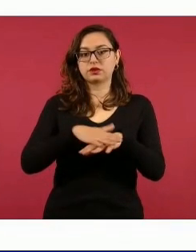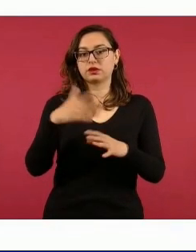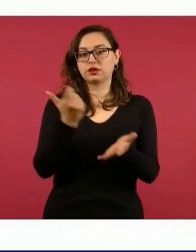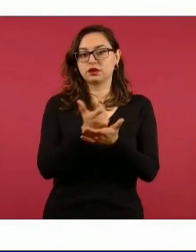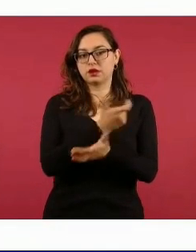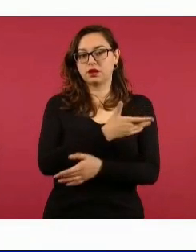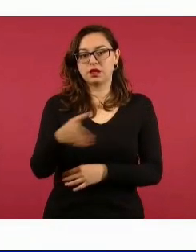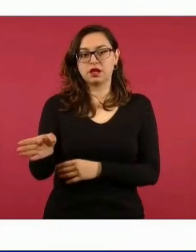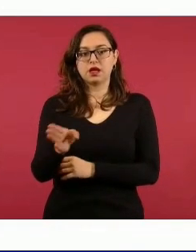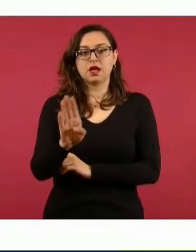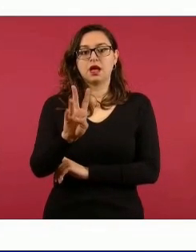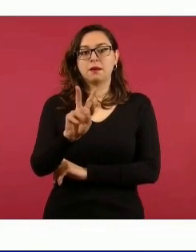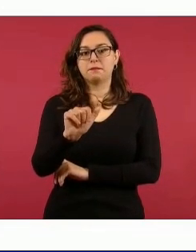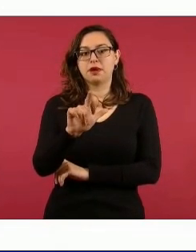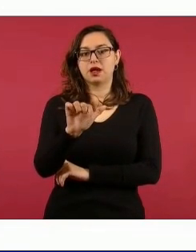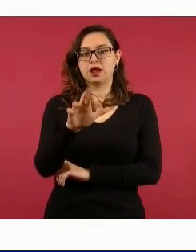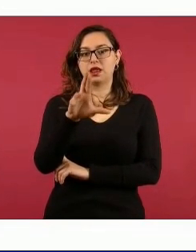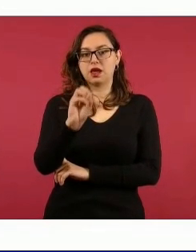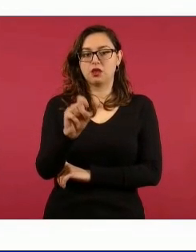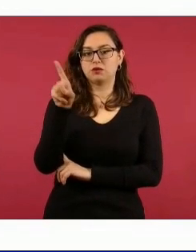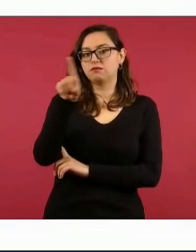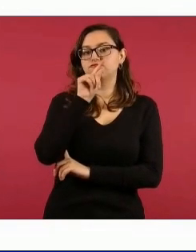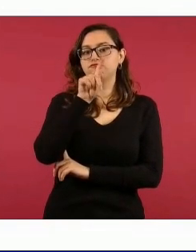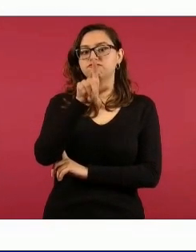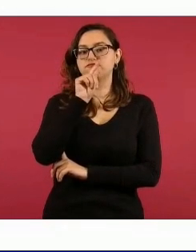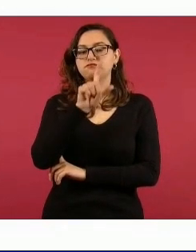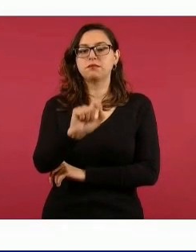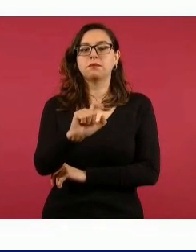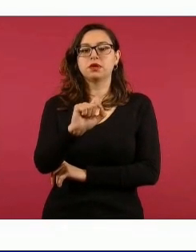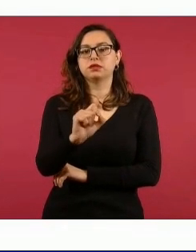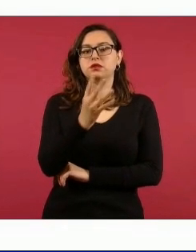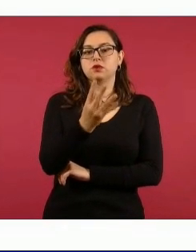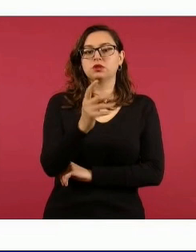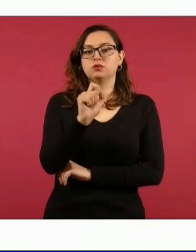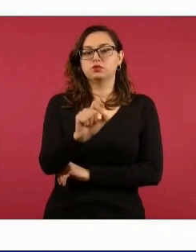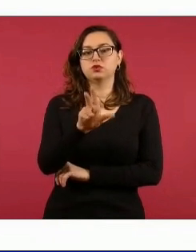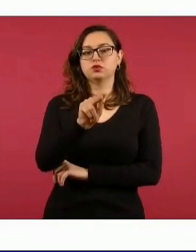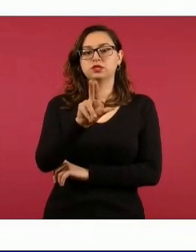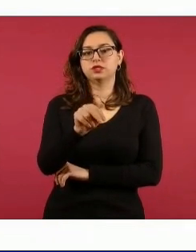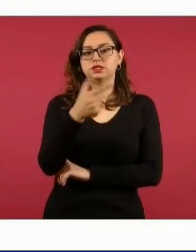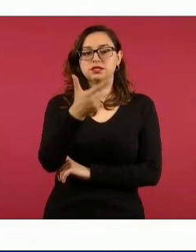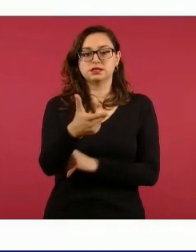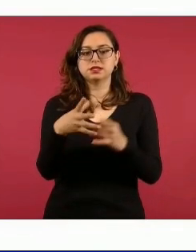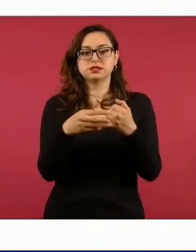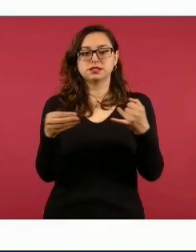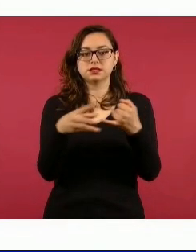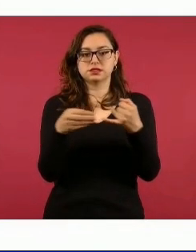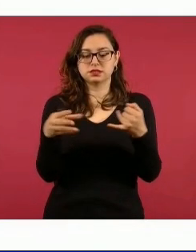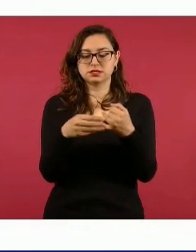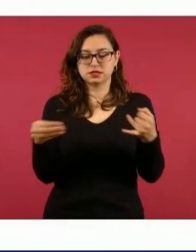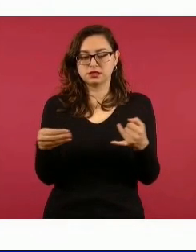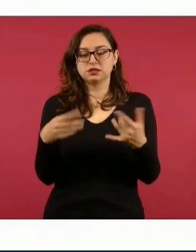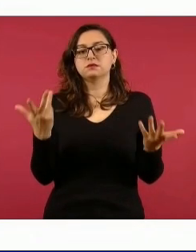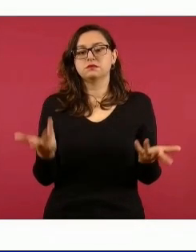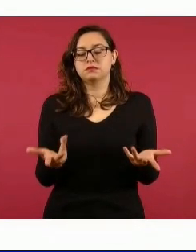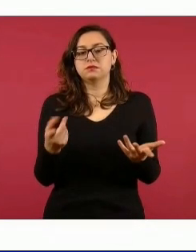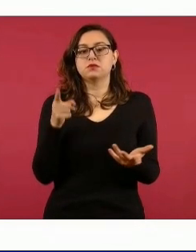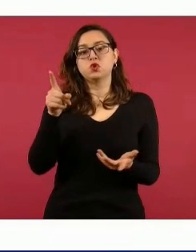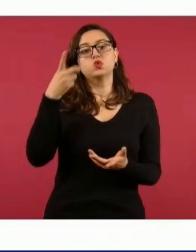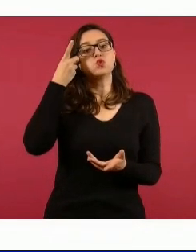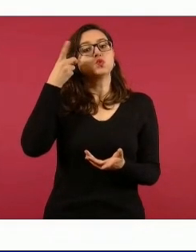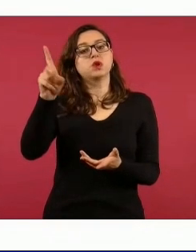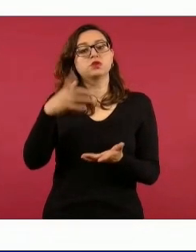de Valero en Tonalá, Jalisco, un precio al público de 24 pesos con 87 centavos, un margen,